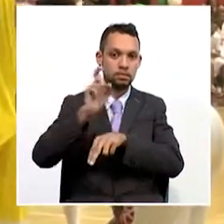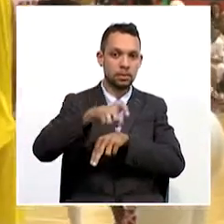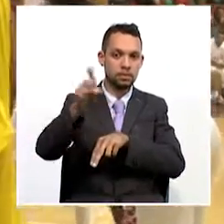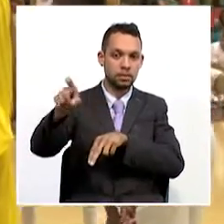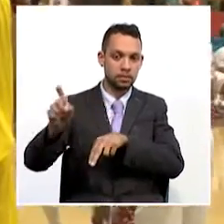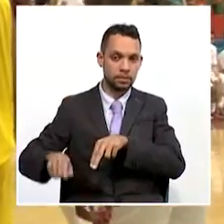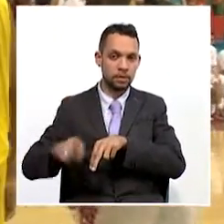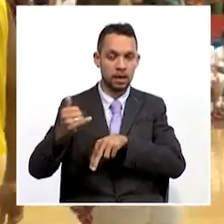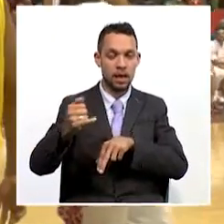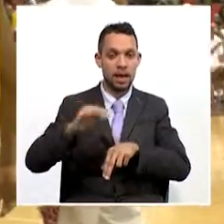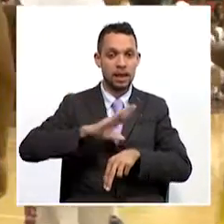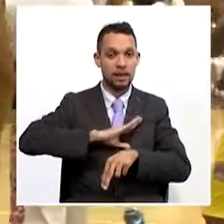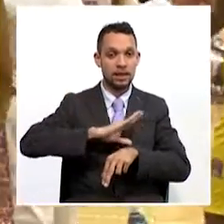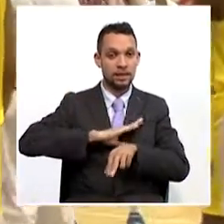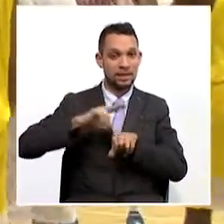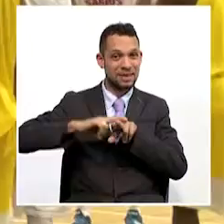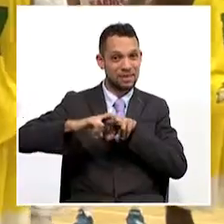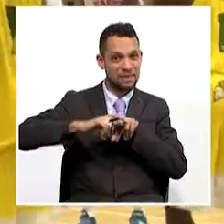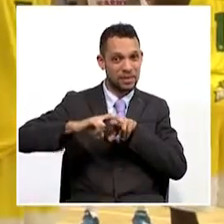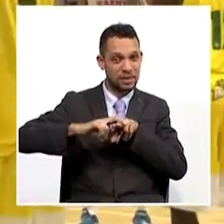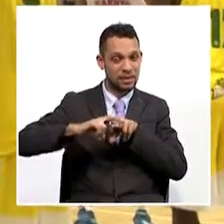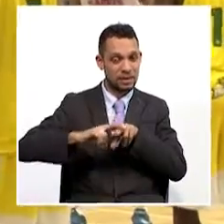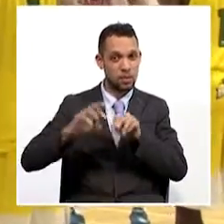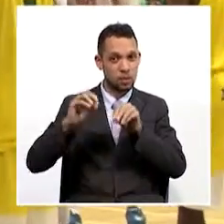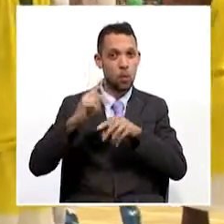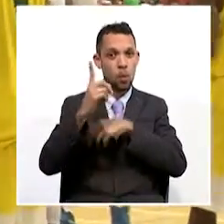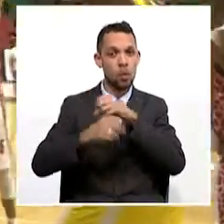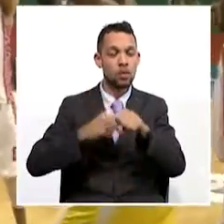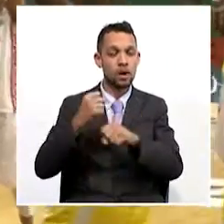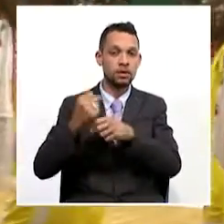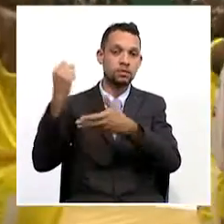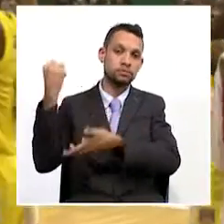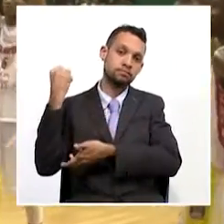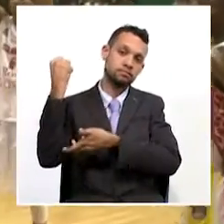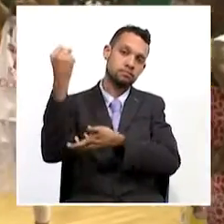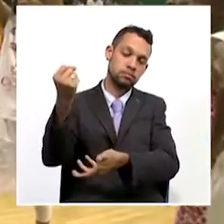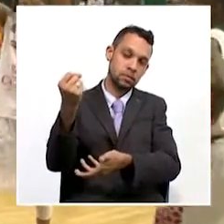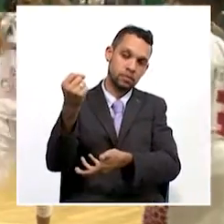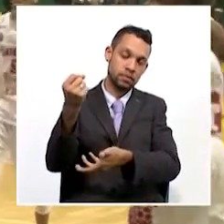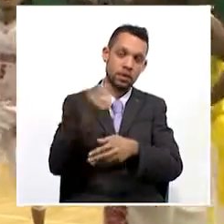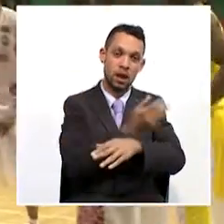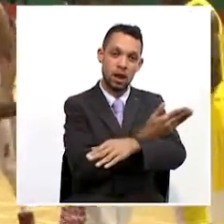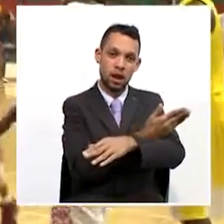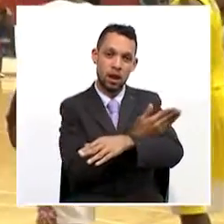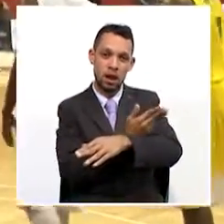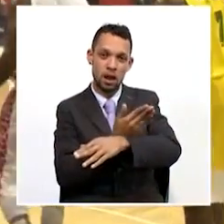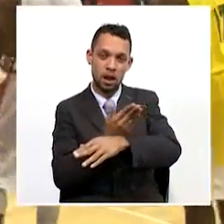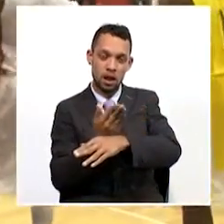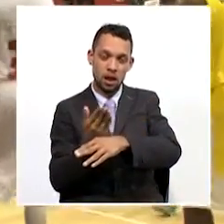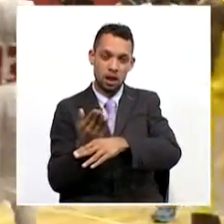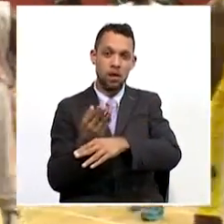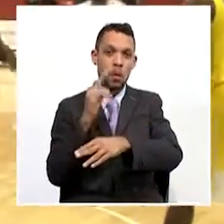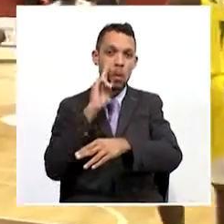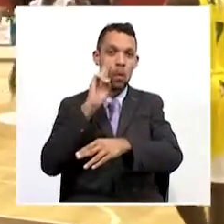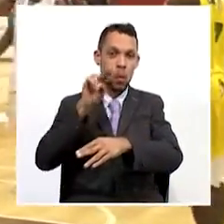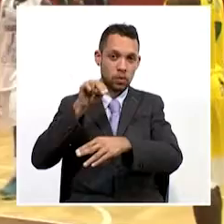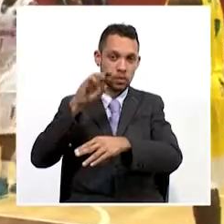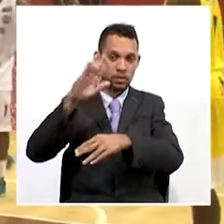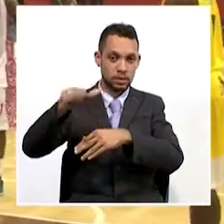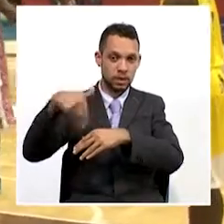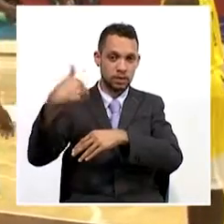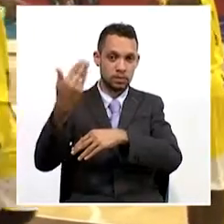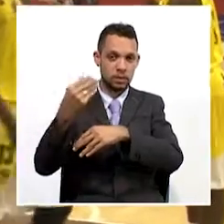Alcaldía de Manizales para Sabios Basket Club es para todo el año, es decir, para el torneo de transición que se jugará en este primer semestre y para la